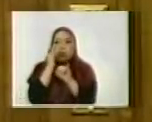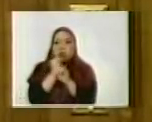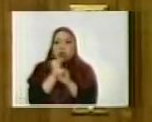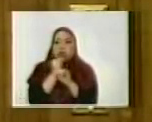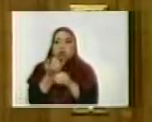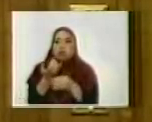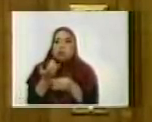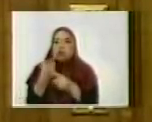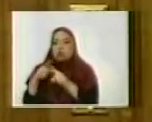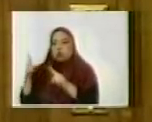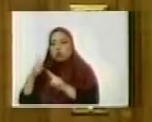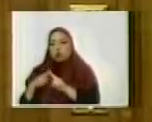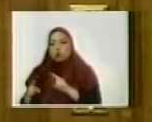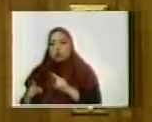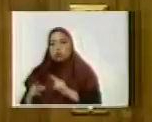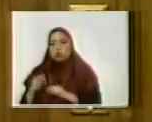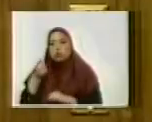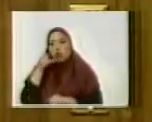cosas.